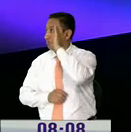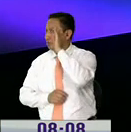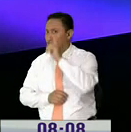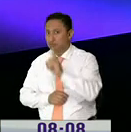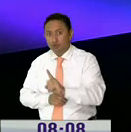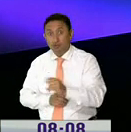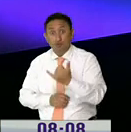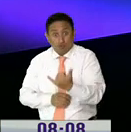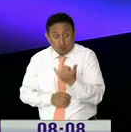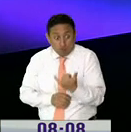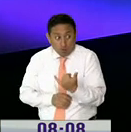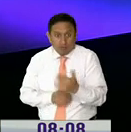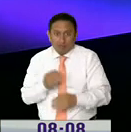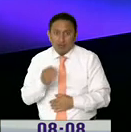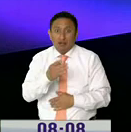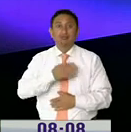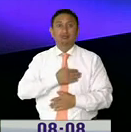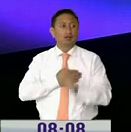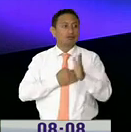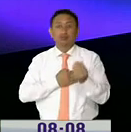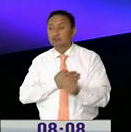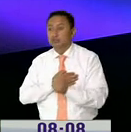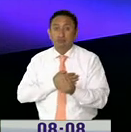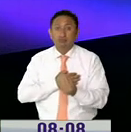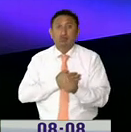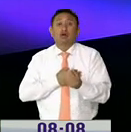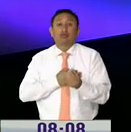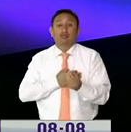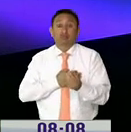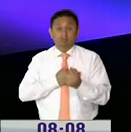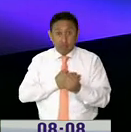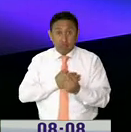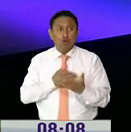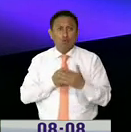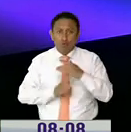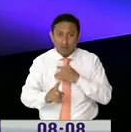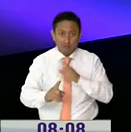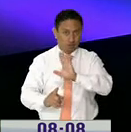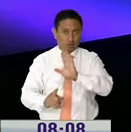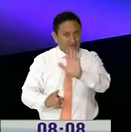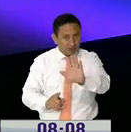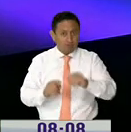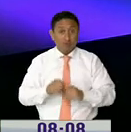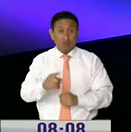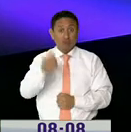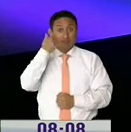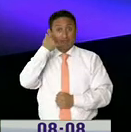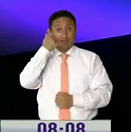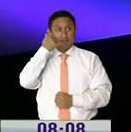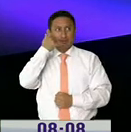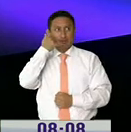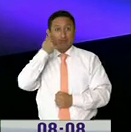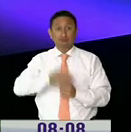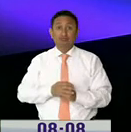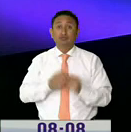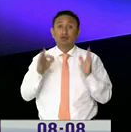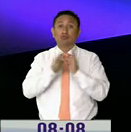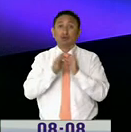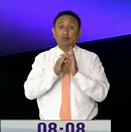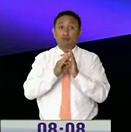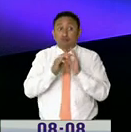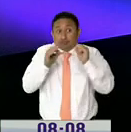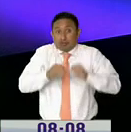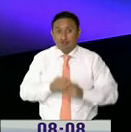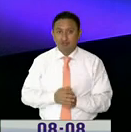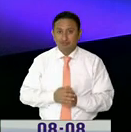Hoy salir y decir, aquí estamos. Y digo salir, ¿en qué sentido? Usted puede coger el teléfono, redes virtuales,